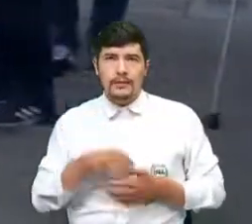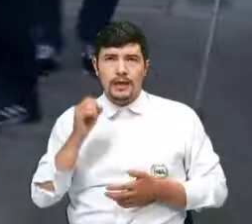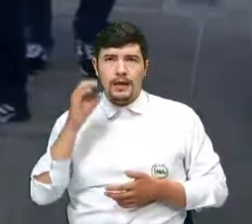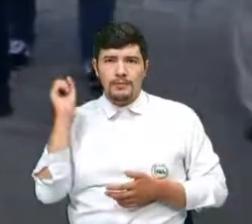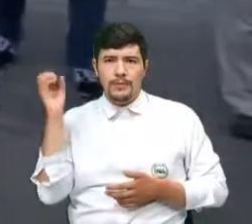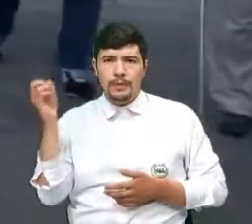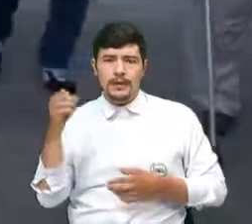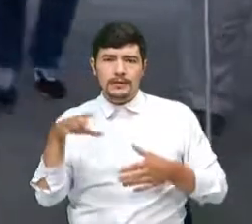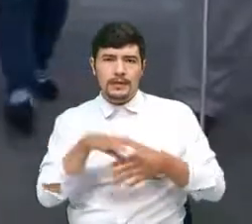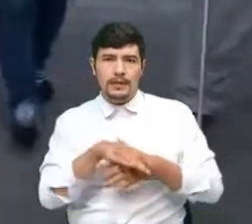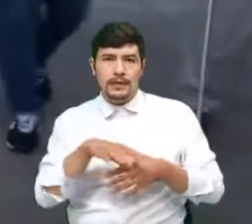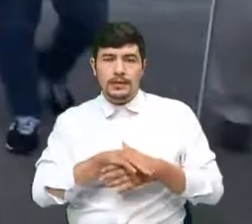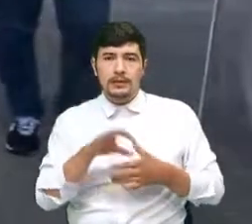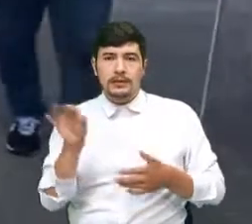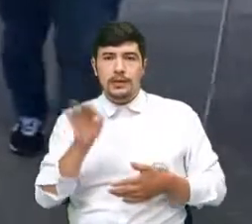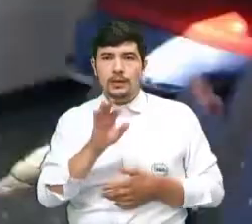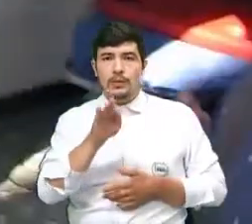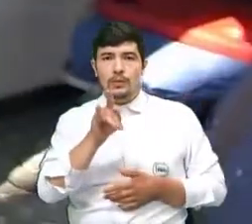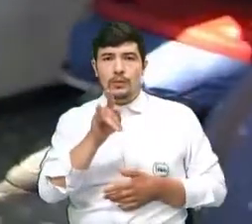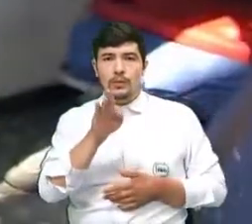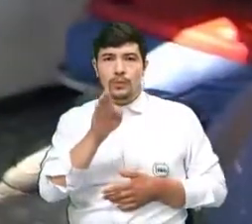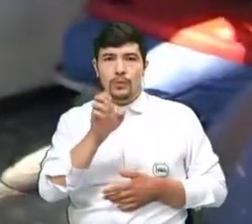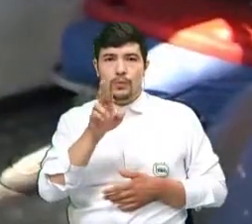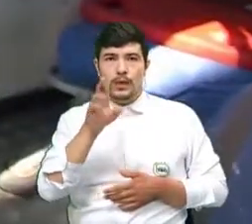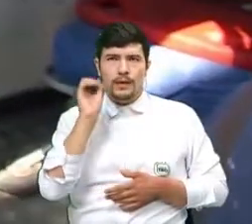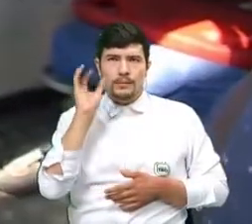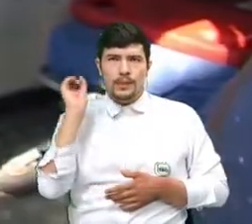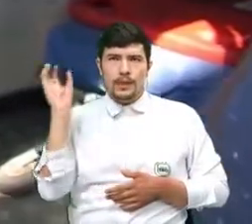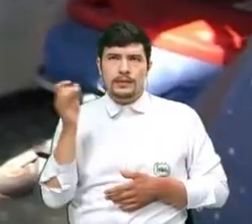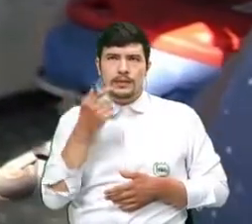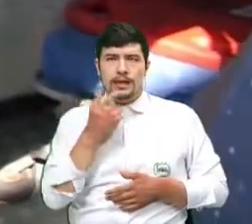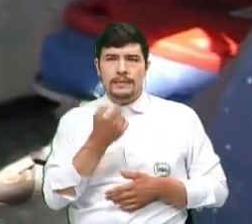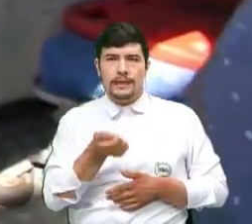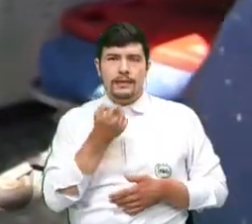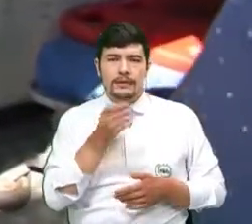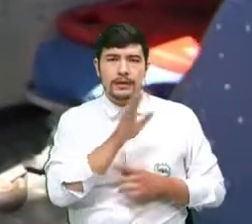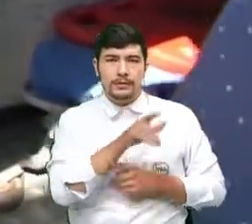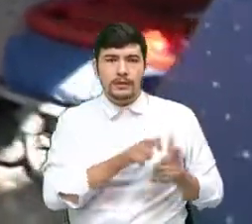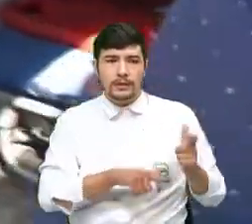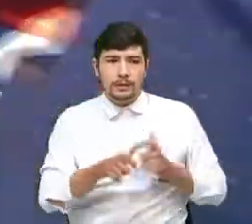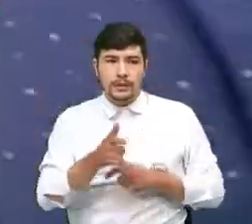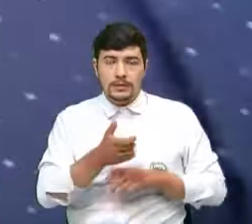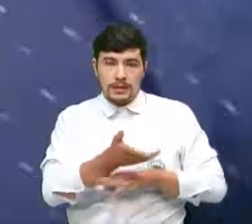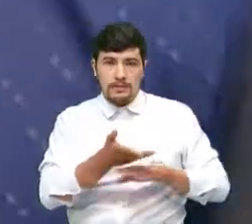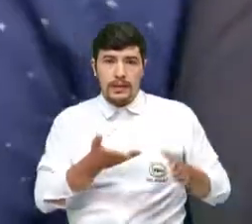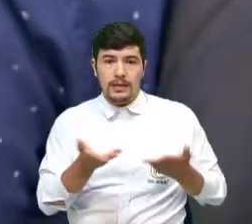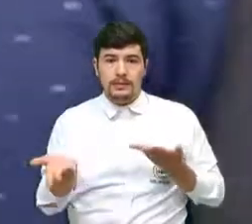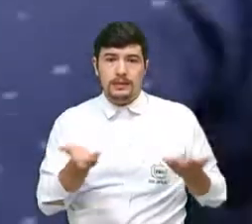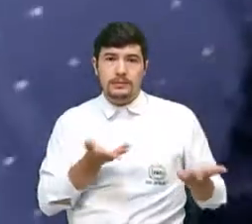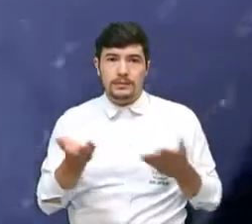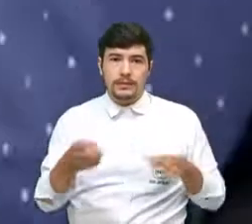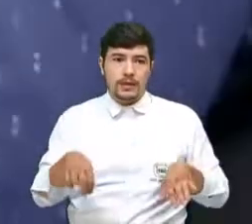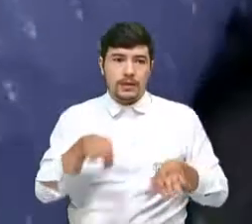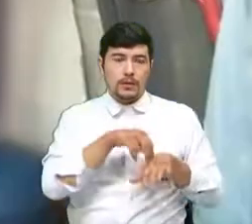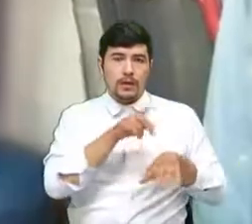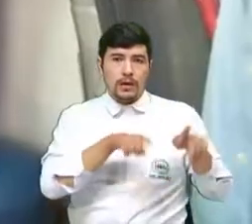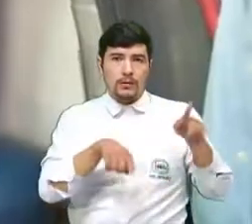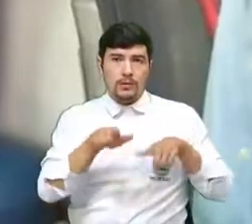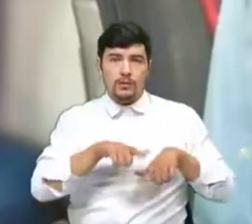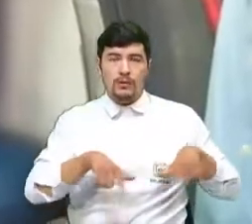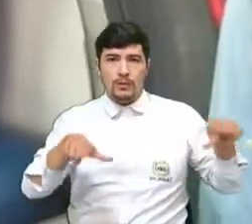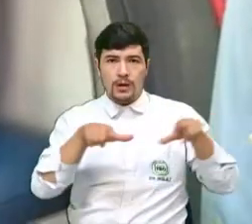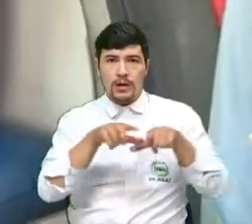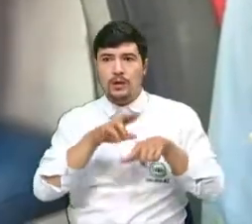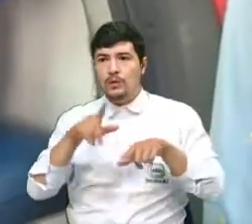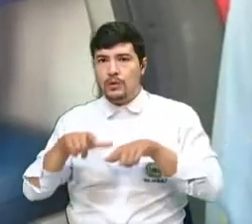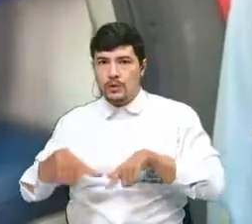ambulancias taxis, Uber ambulancias, que lamentablemente las personas solicitan el servicio, lo recogen en cierto lugar y lo llevan a ciertos puntos.